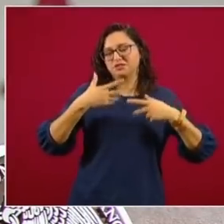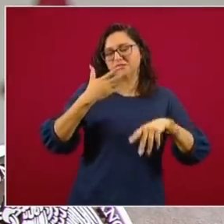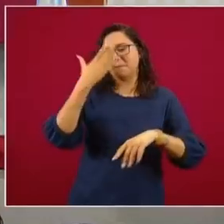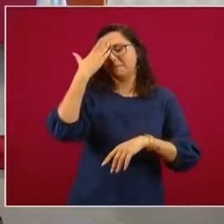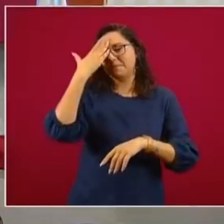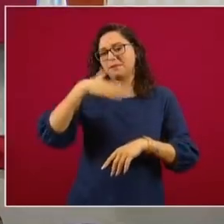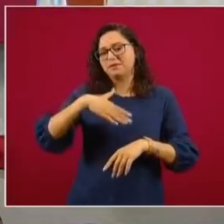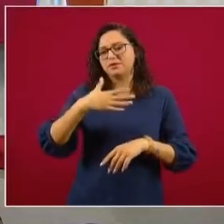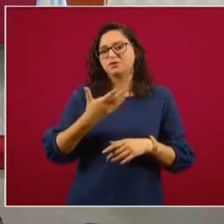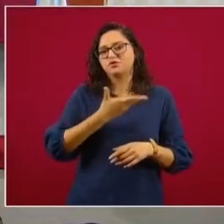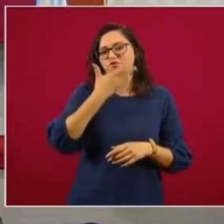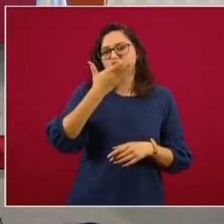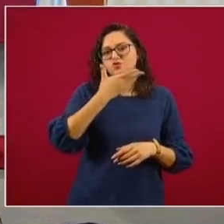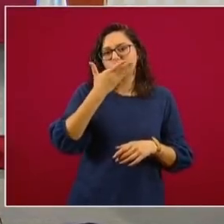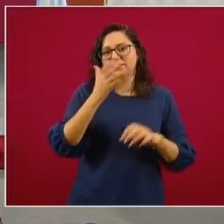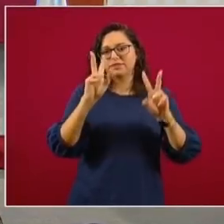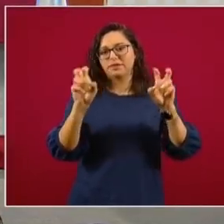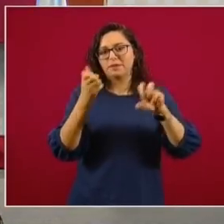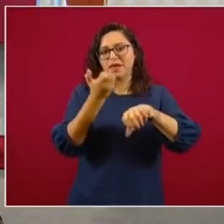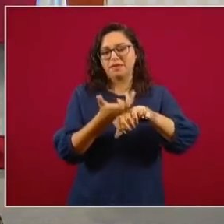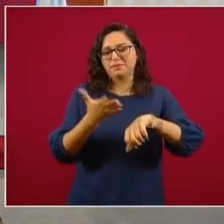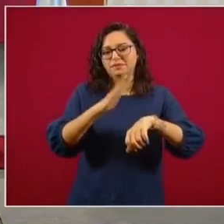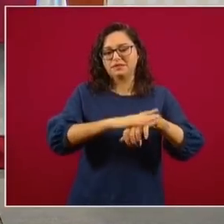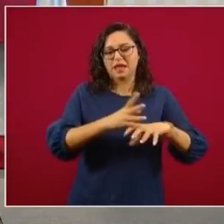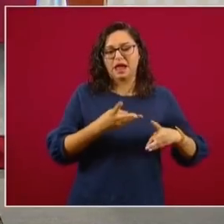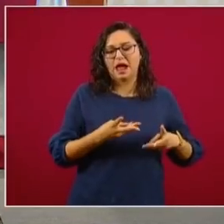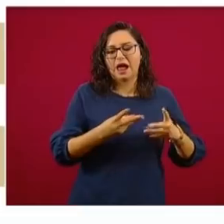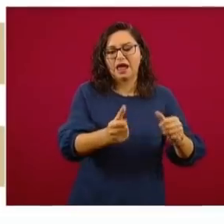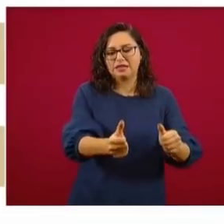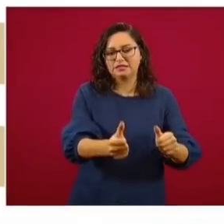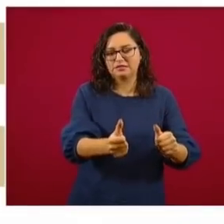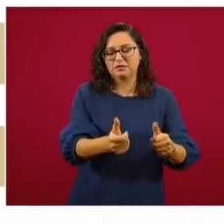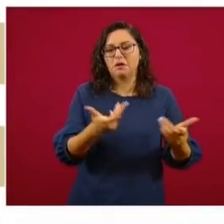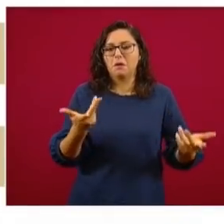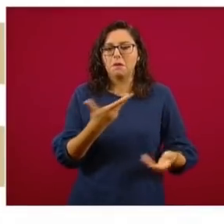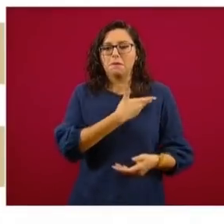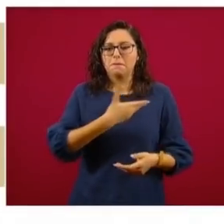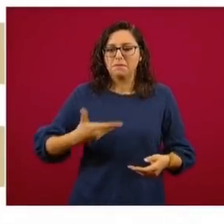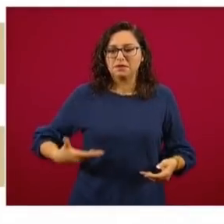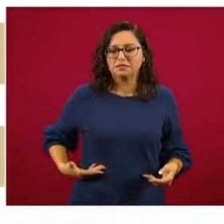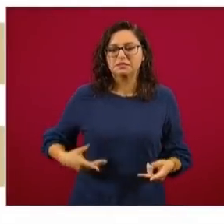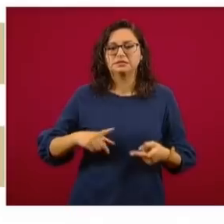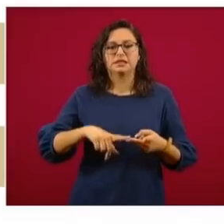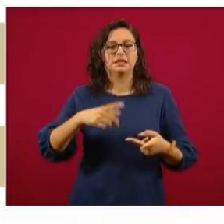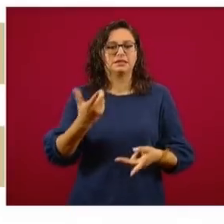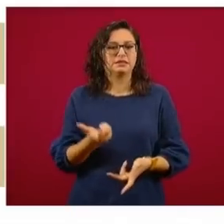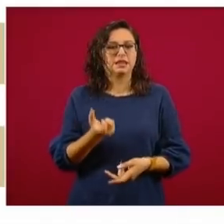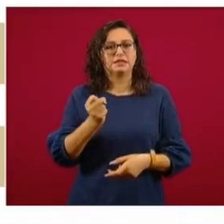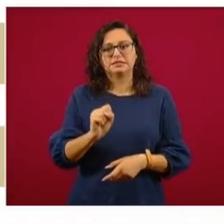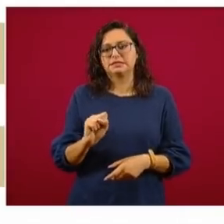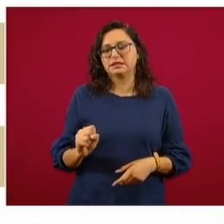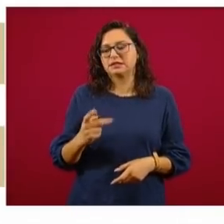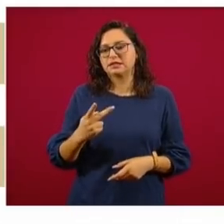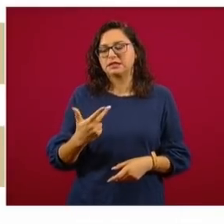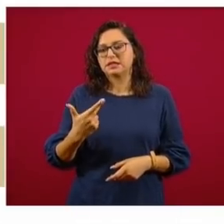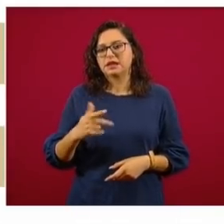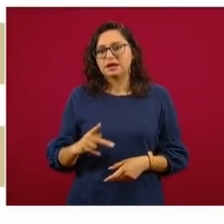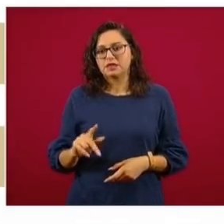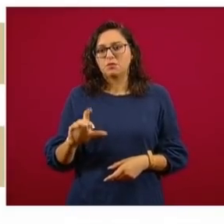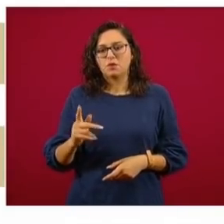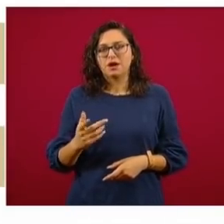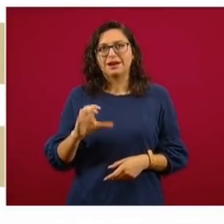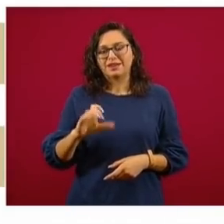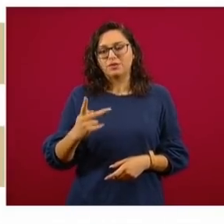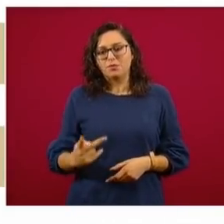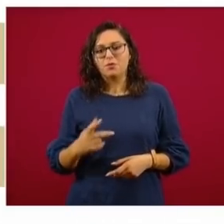familiarizada, que es la clasificación administrativa, es decir, es el presupuesto de la Presidencia de la República, de la Secretaría de Hacienda, de Pemex, etcétera.